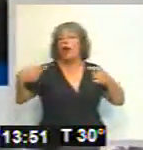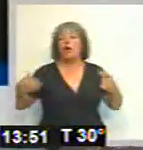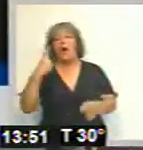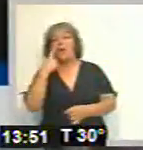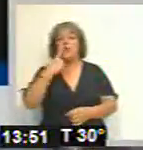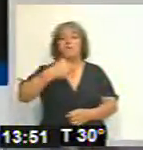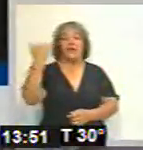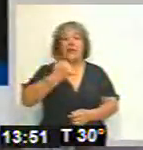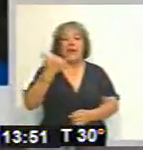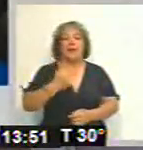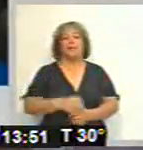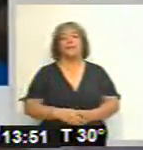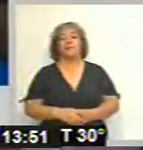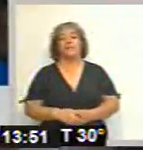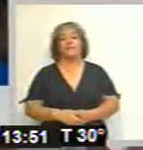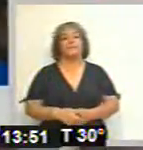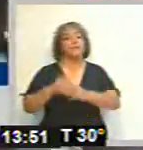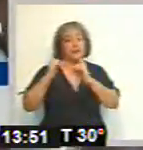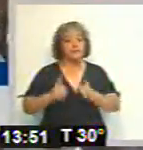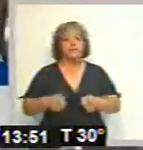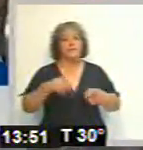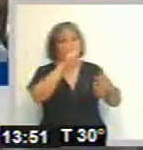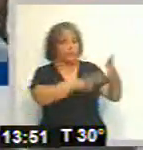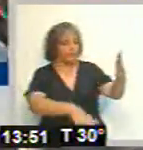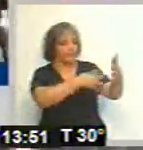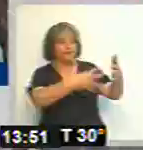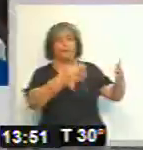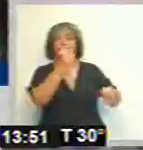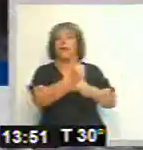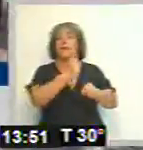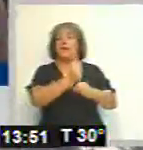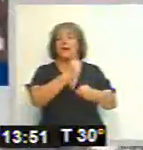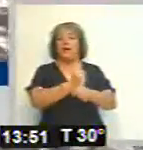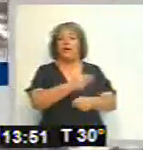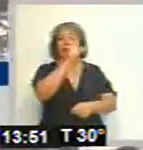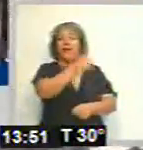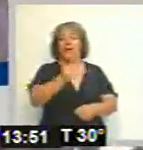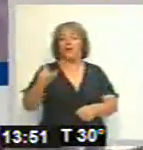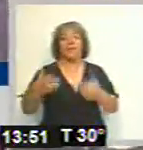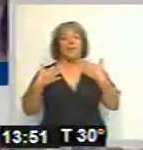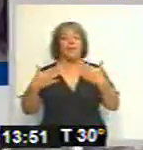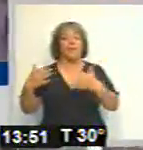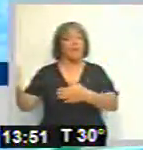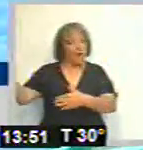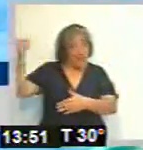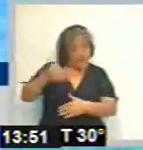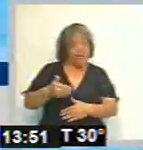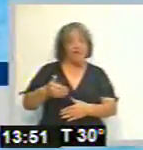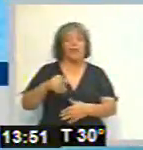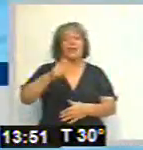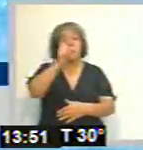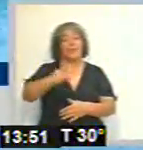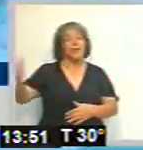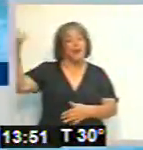En consecuencia, hemos elaborado una serie de actividades y cronogramas para que la gente pueda venir, y la gente que viene